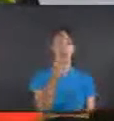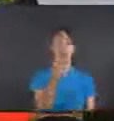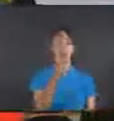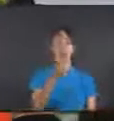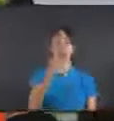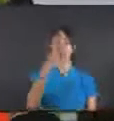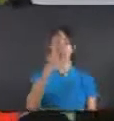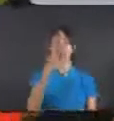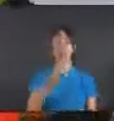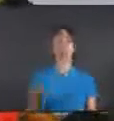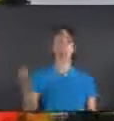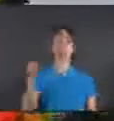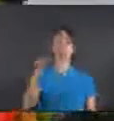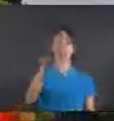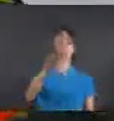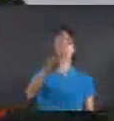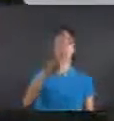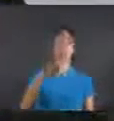Vamos